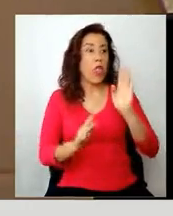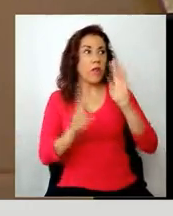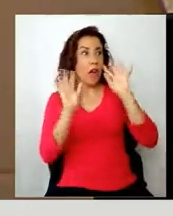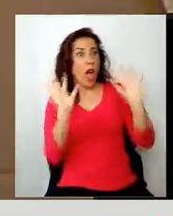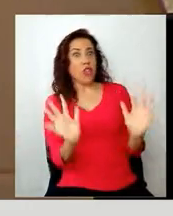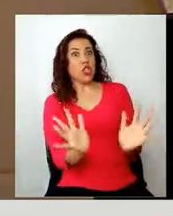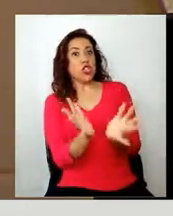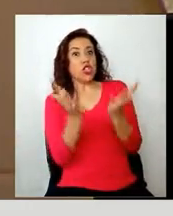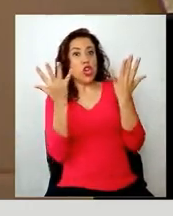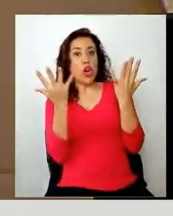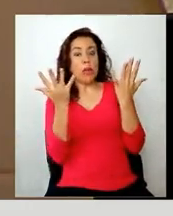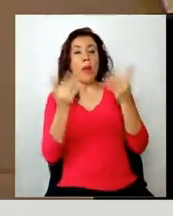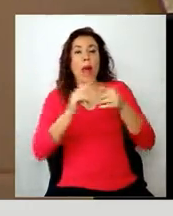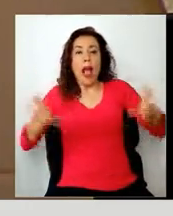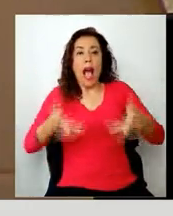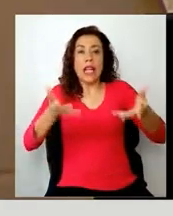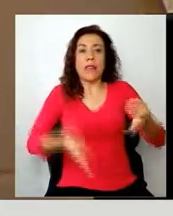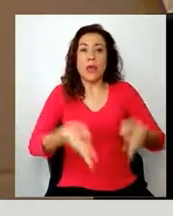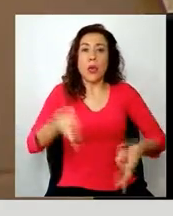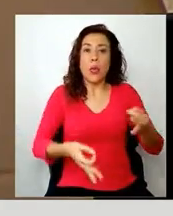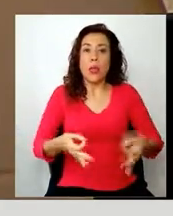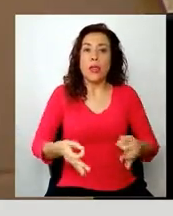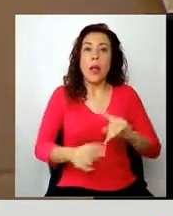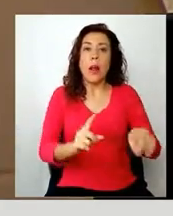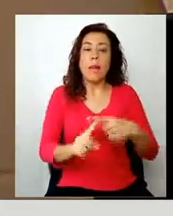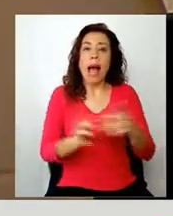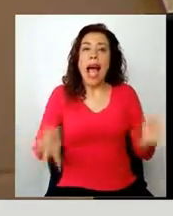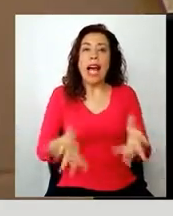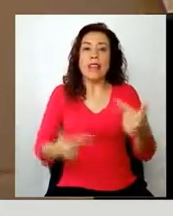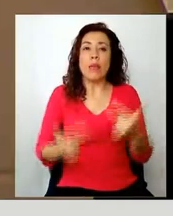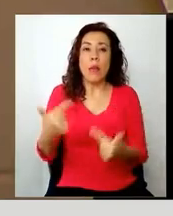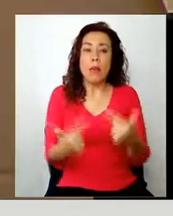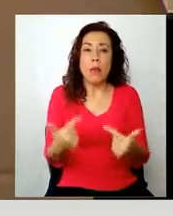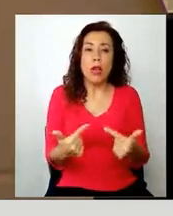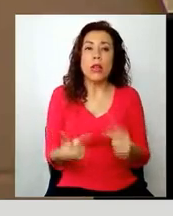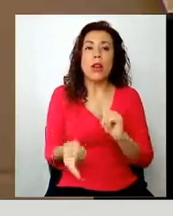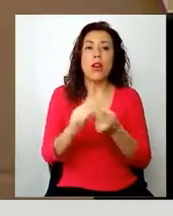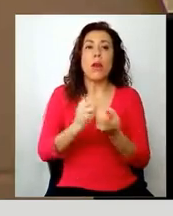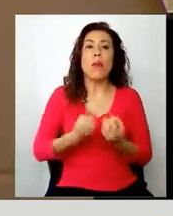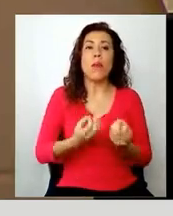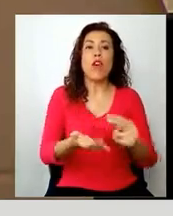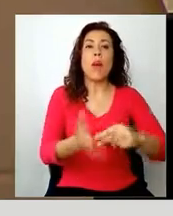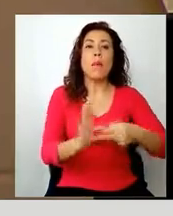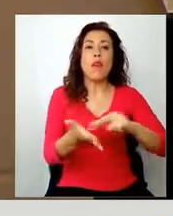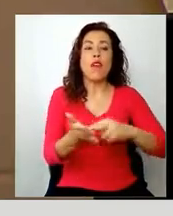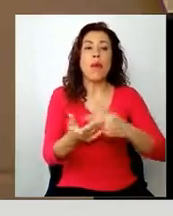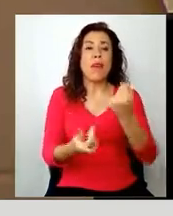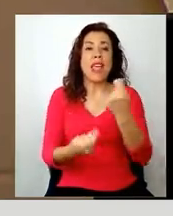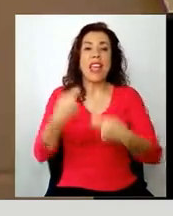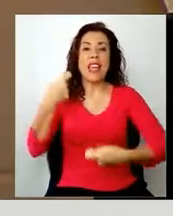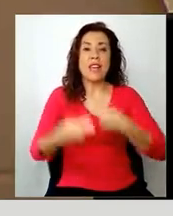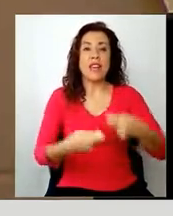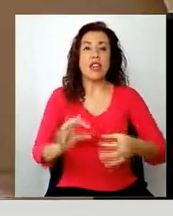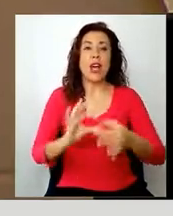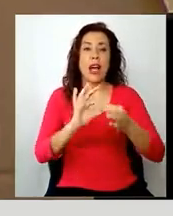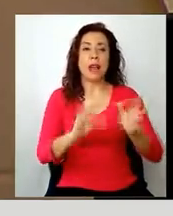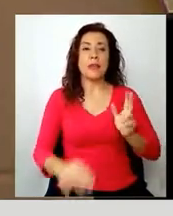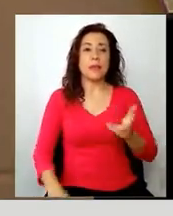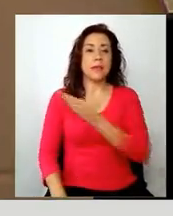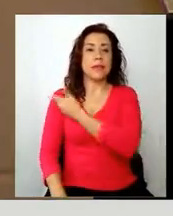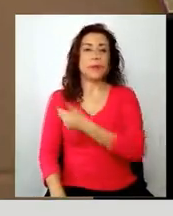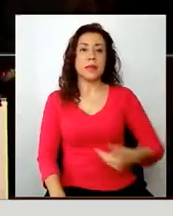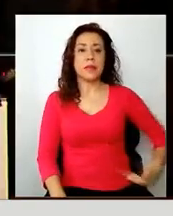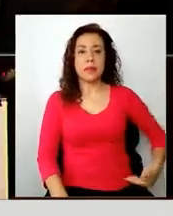el activismo judicial sumado al activismo político terminan creando problemas para la inversión Muchísimas gracias señor presidente